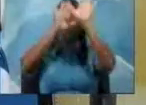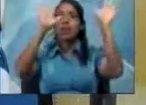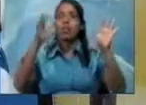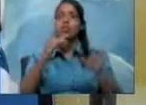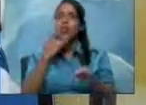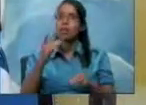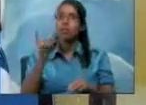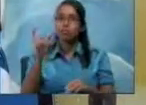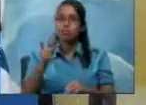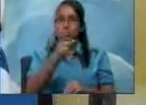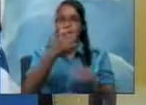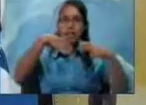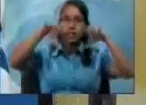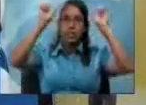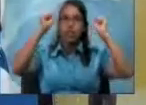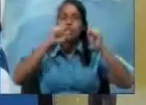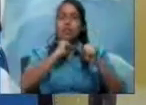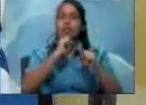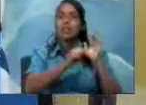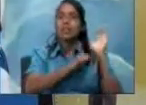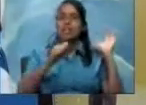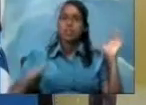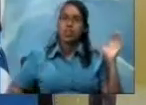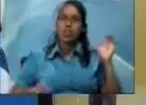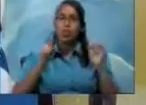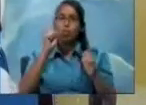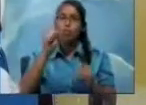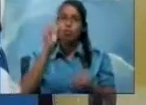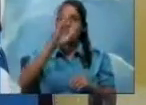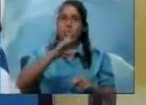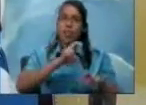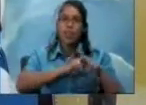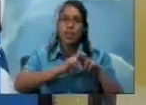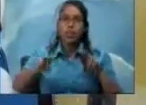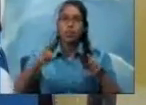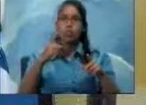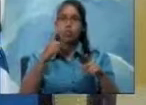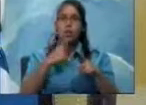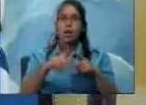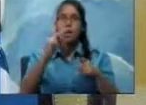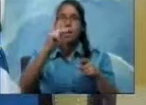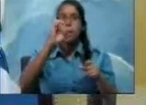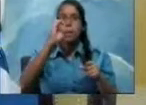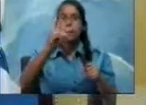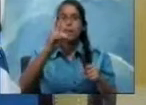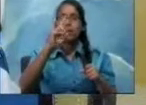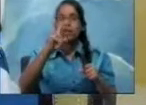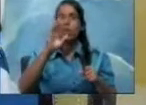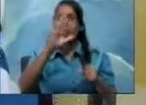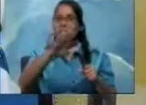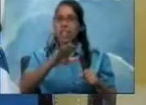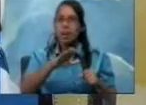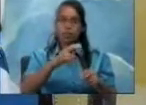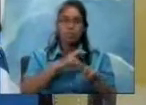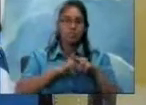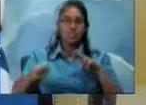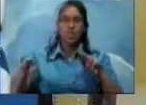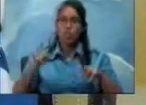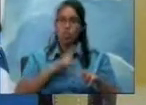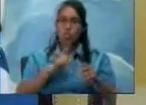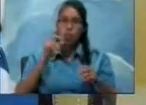alguien entendió que era el señor Uno estaba desnudo Pedro Pedro estaba desnudo